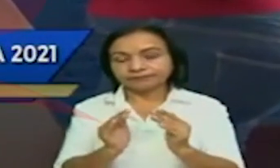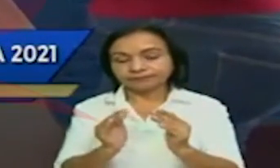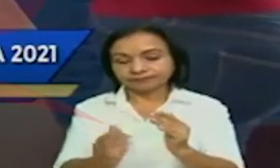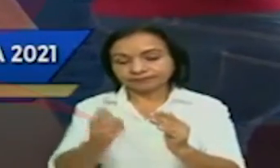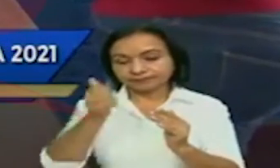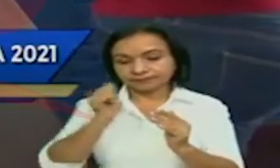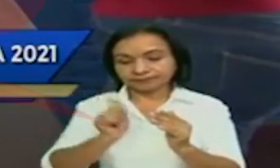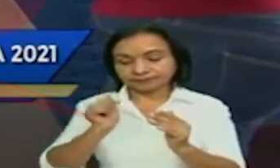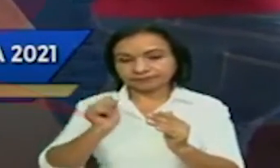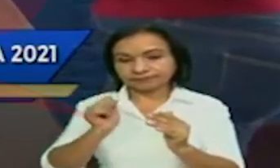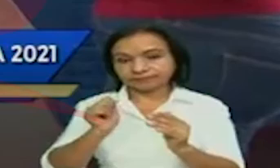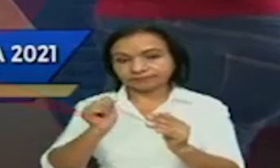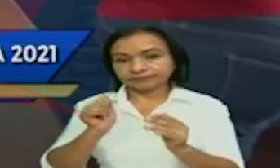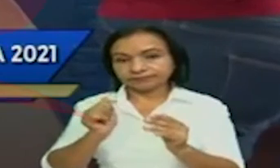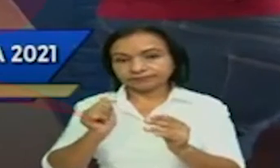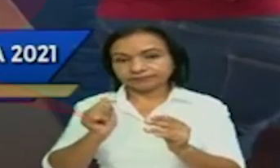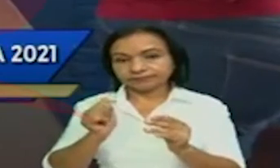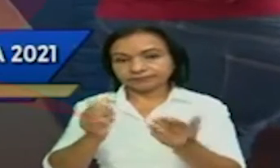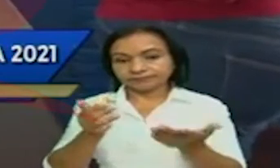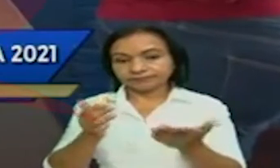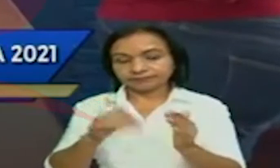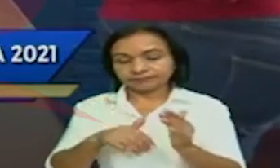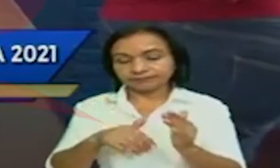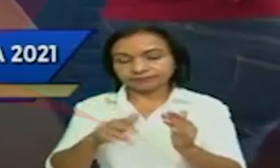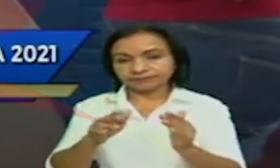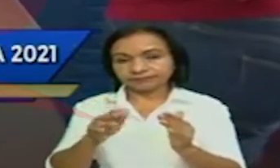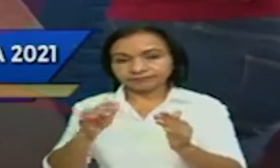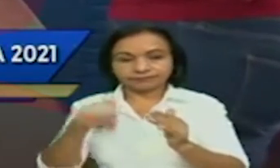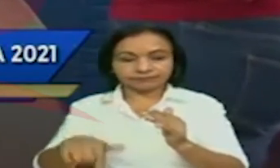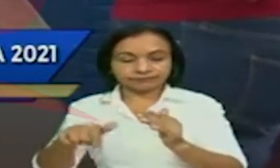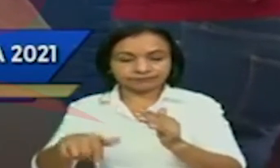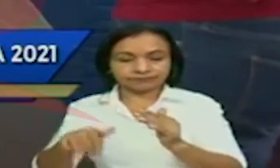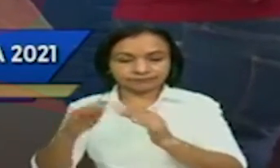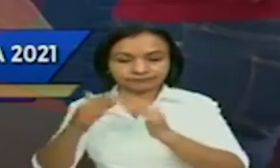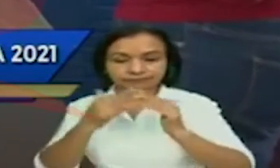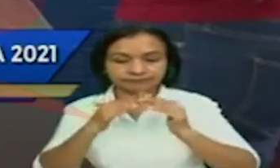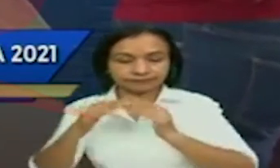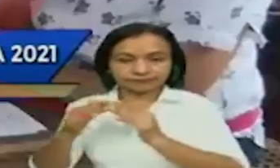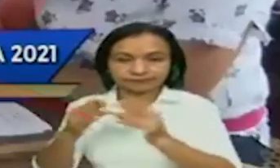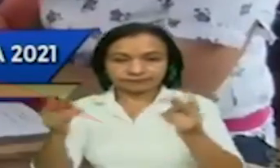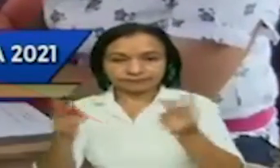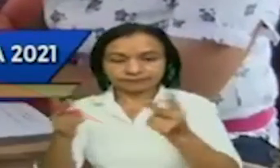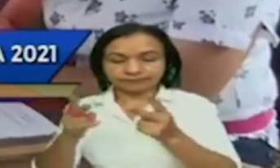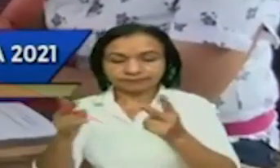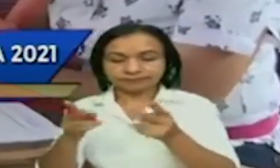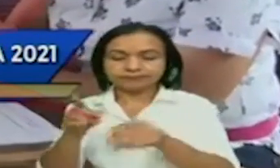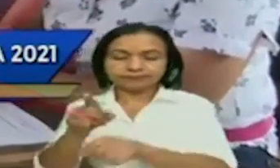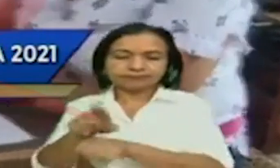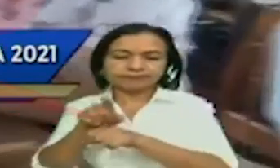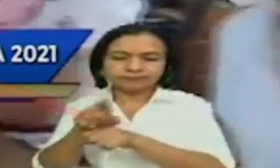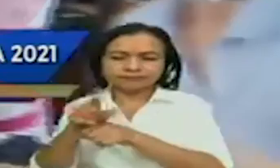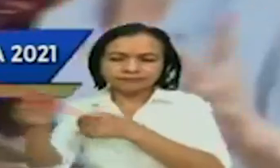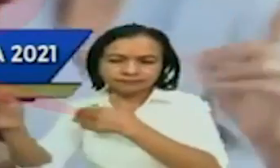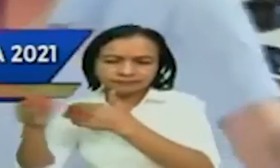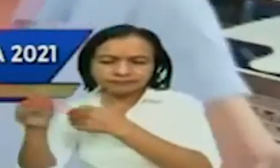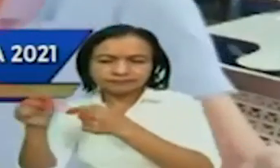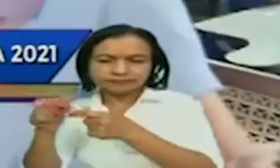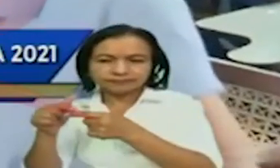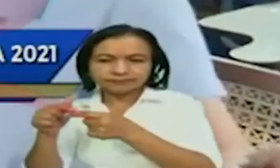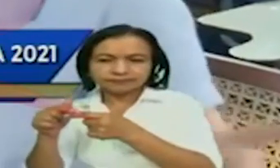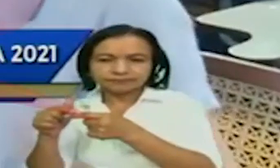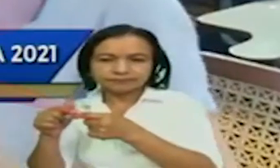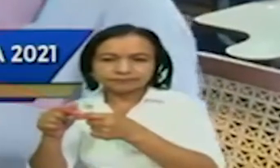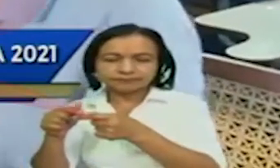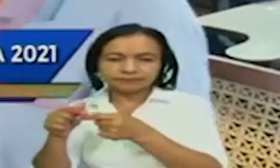habilitó o hay que acudir a una oficina de este poder del Estado antes del 8 de septiembre. Brenda Rocha, presidenta del Consejo